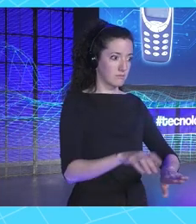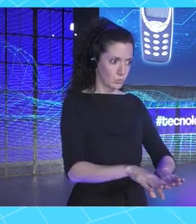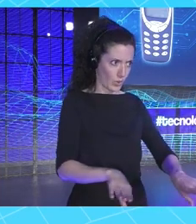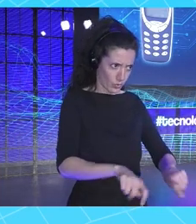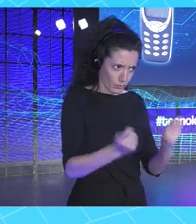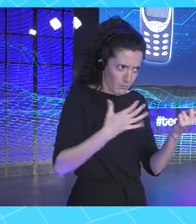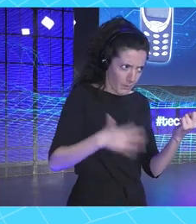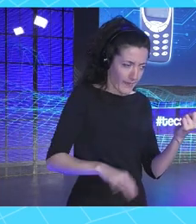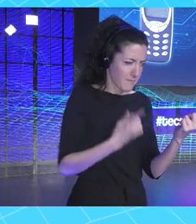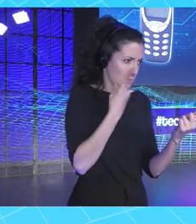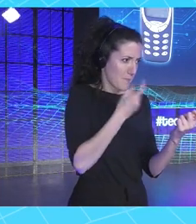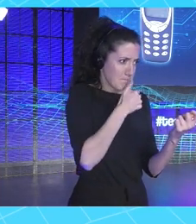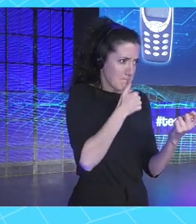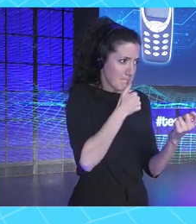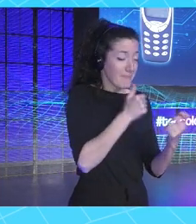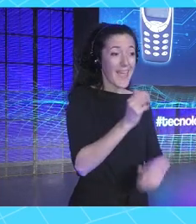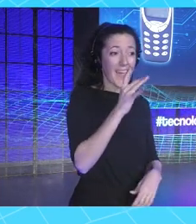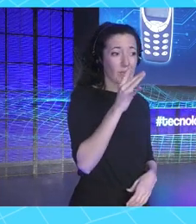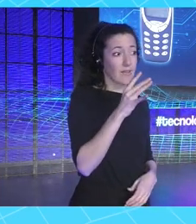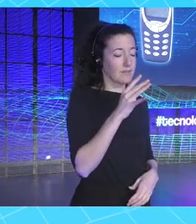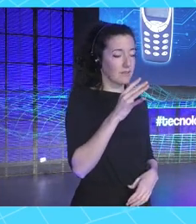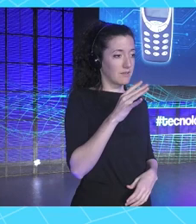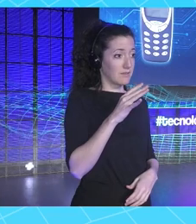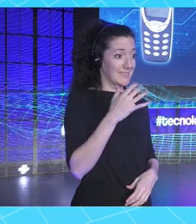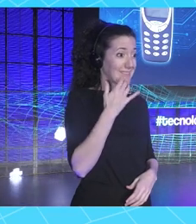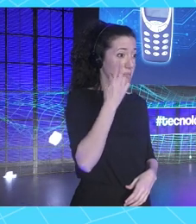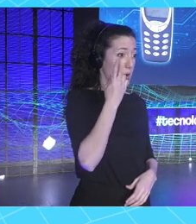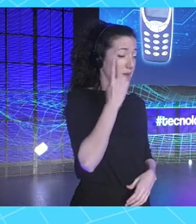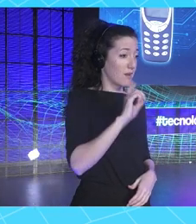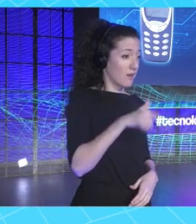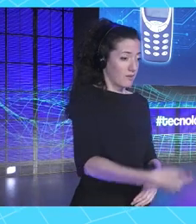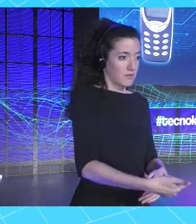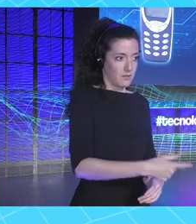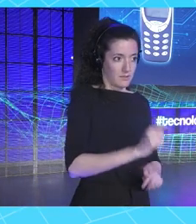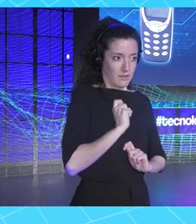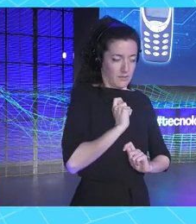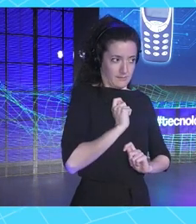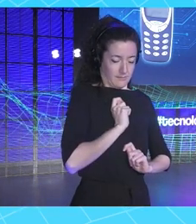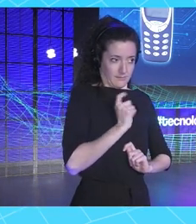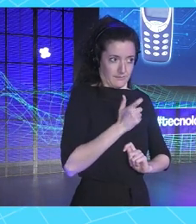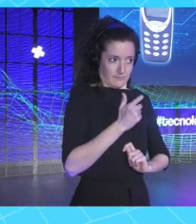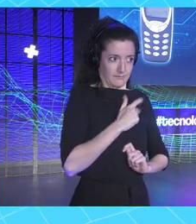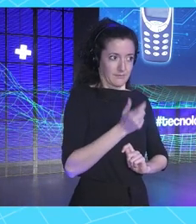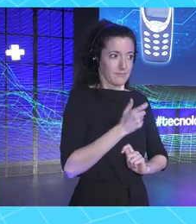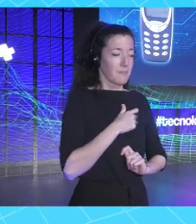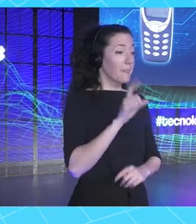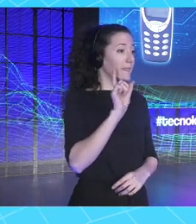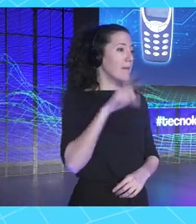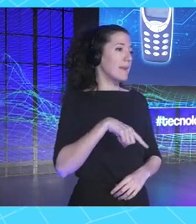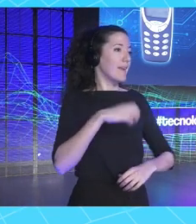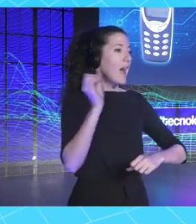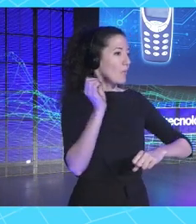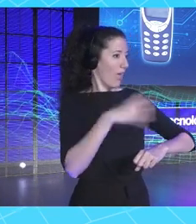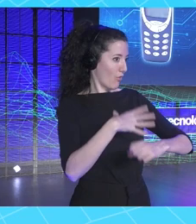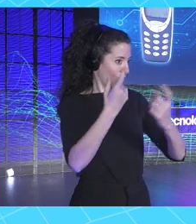y además con lo que cuestan los móviles que será más barato me ayudó a ser ahorrador porque aquí todo el rato suscripciones métete aquí